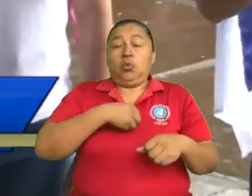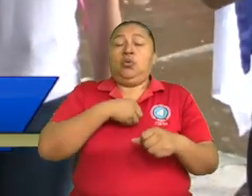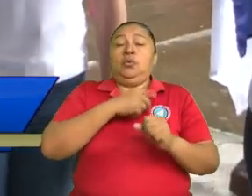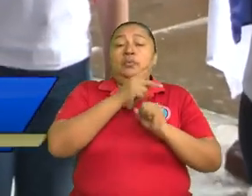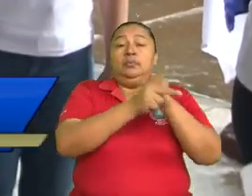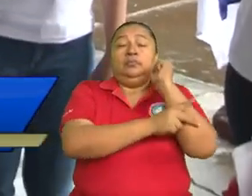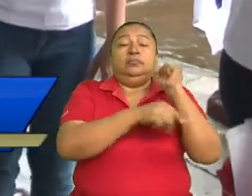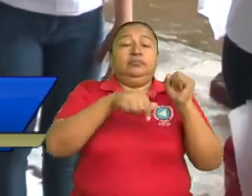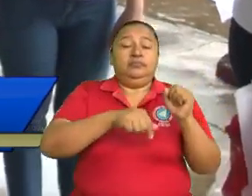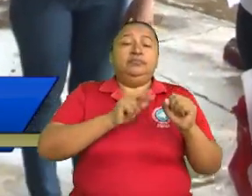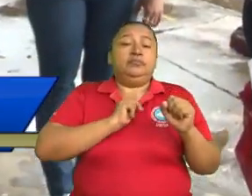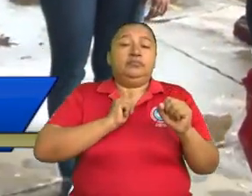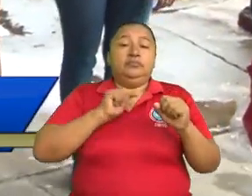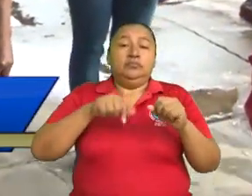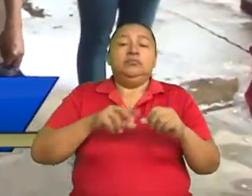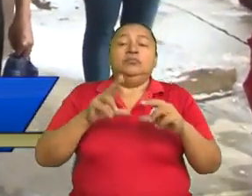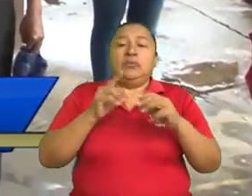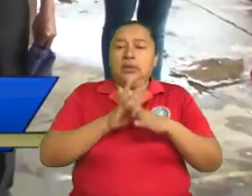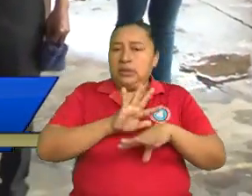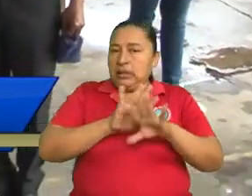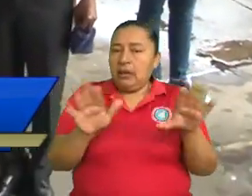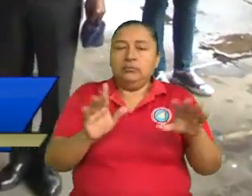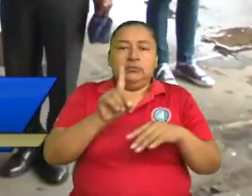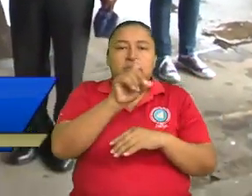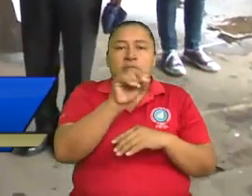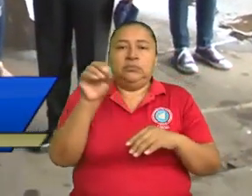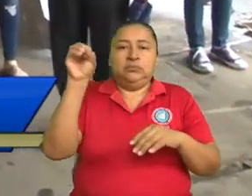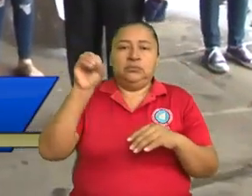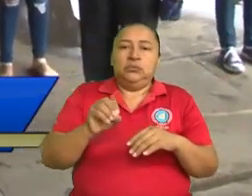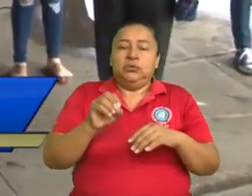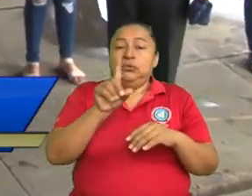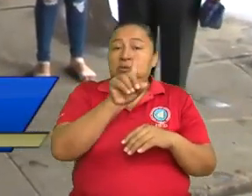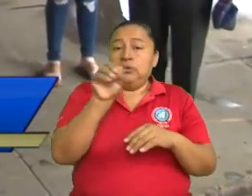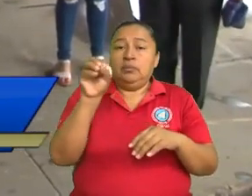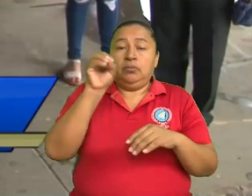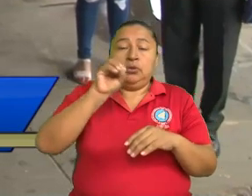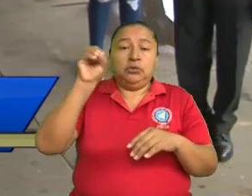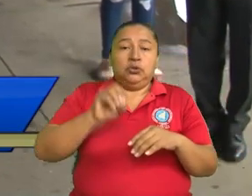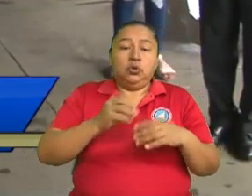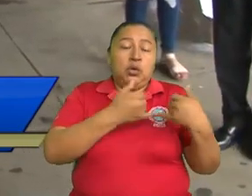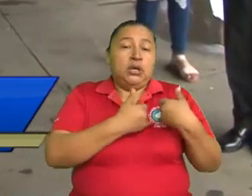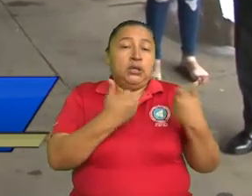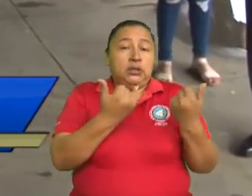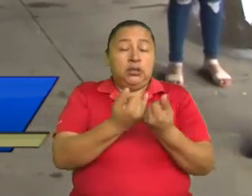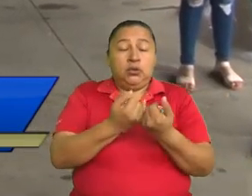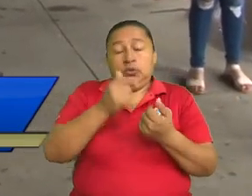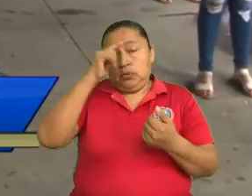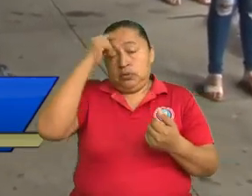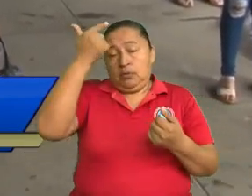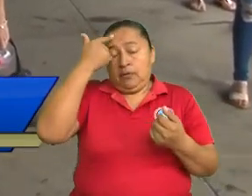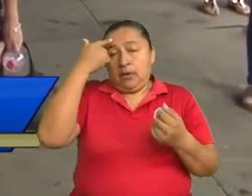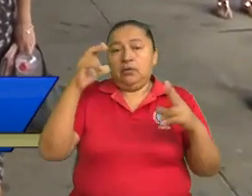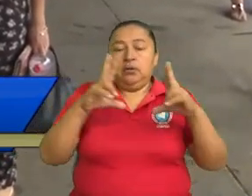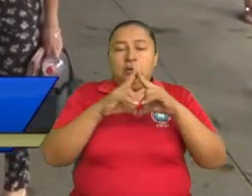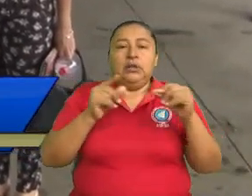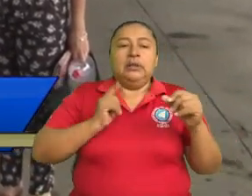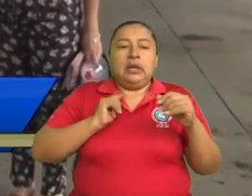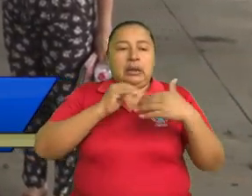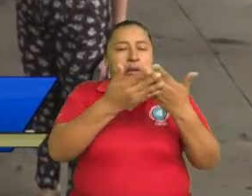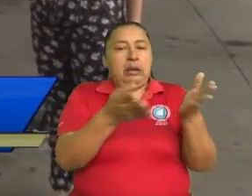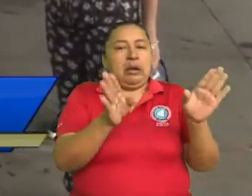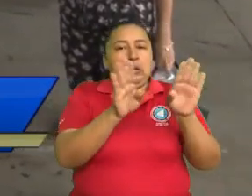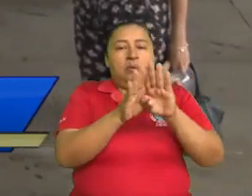segundo semestre completamos el 100% de los institutos públicos de Nicaragua con aulas